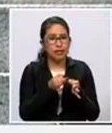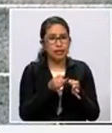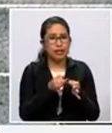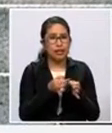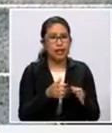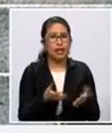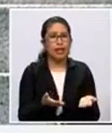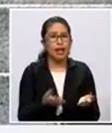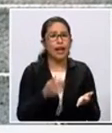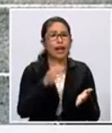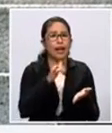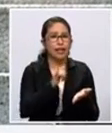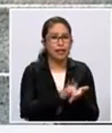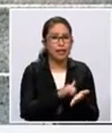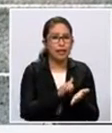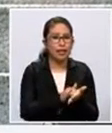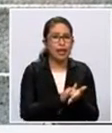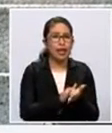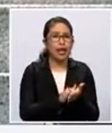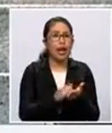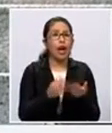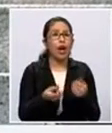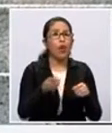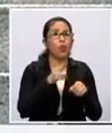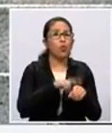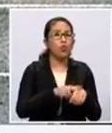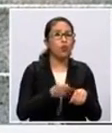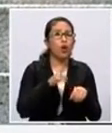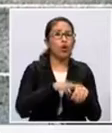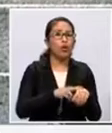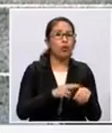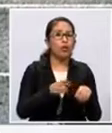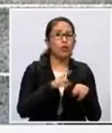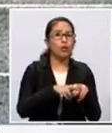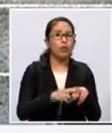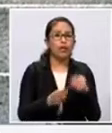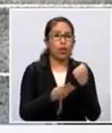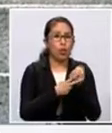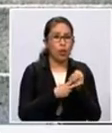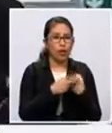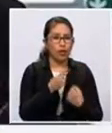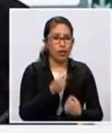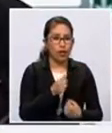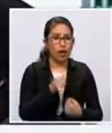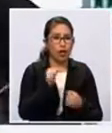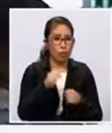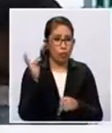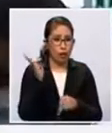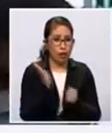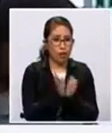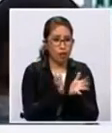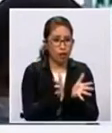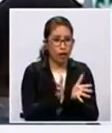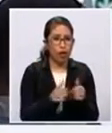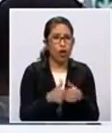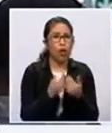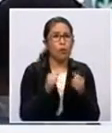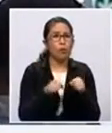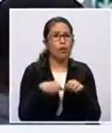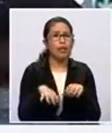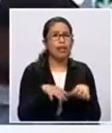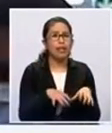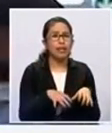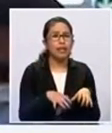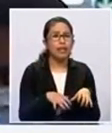Hay personas que quieren cobrar el bono familia, pero también quieren el bono universal. ¿Pueden hacer este cobro? ¿Y desde cuándo las empresas pueden pedir